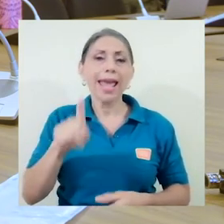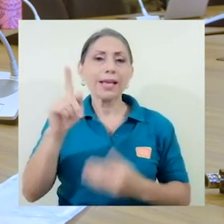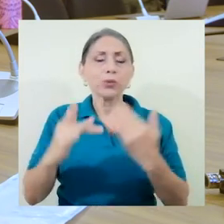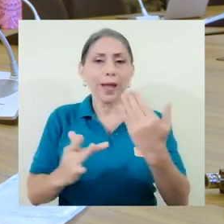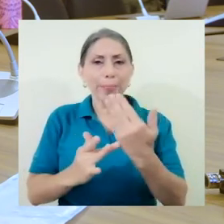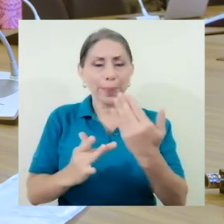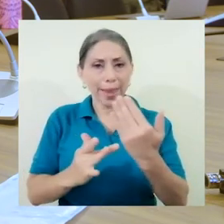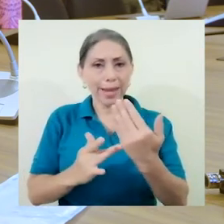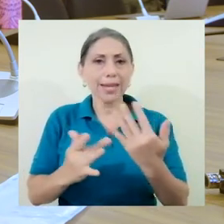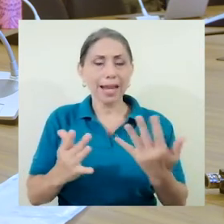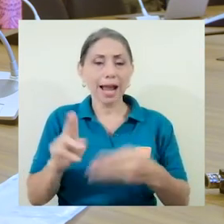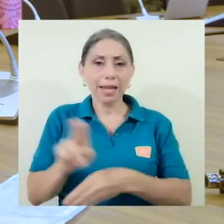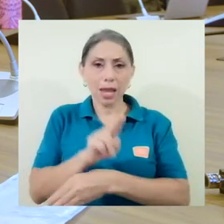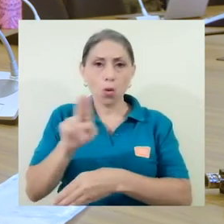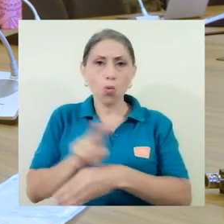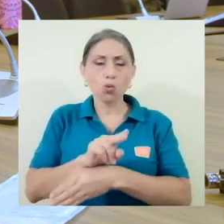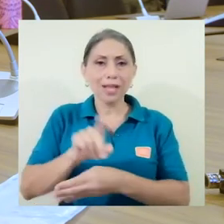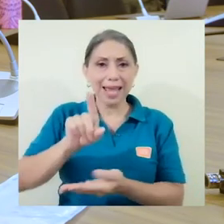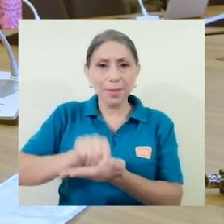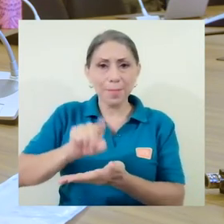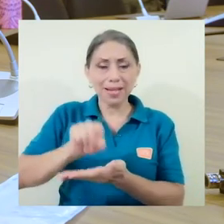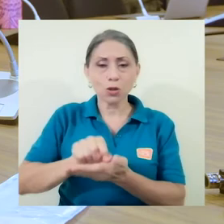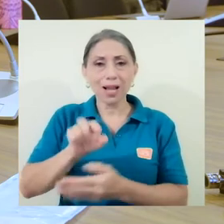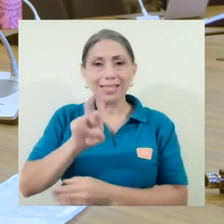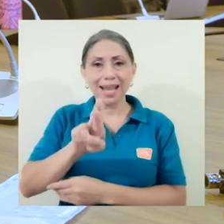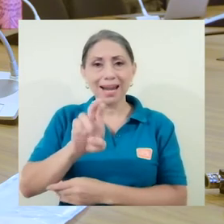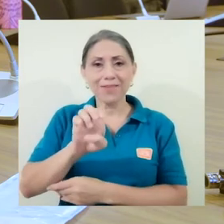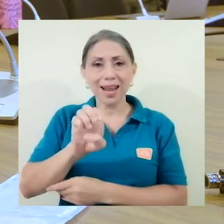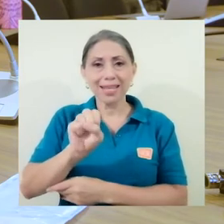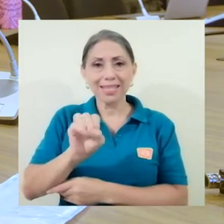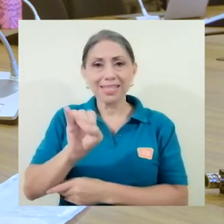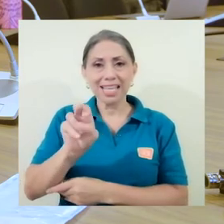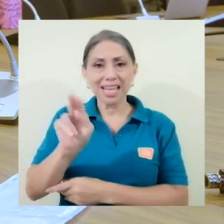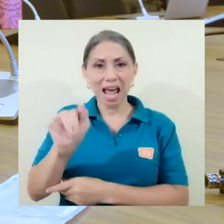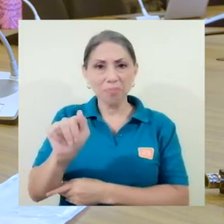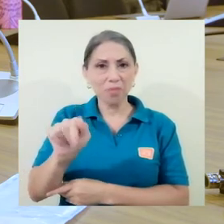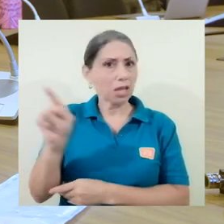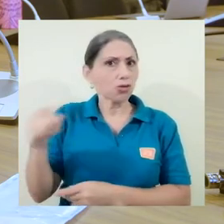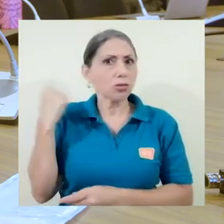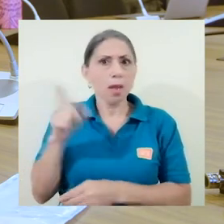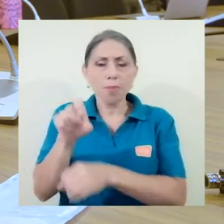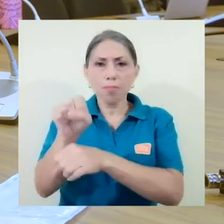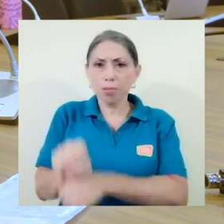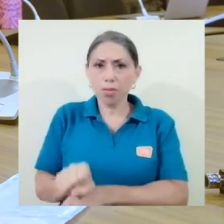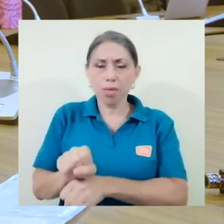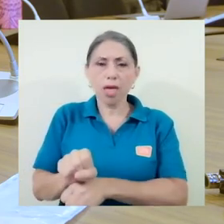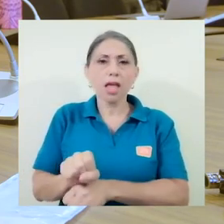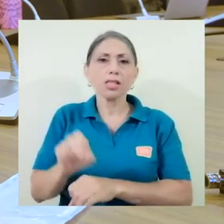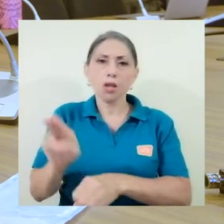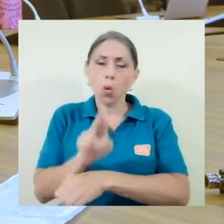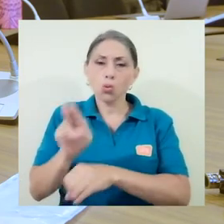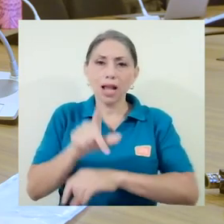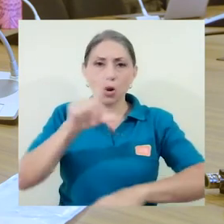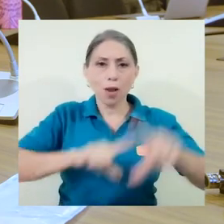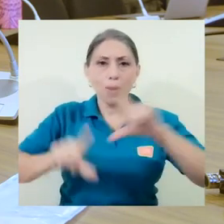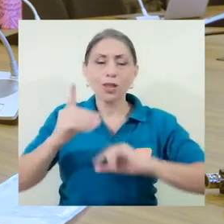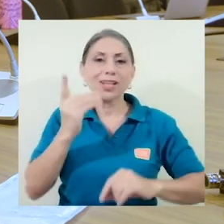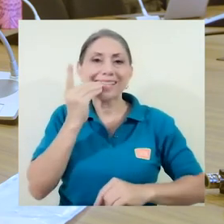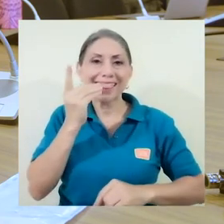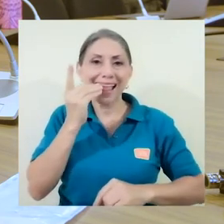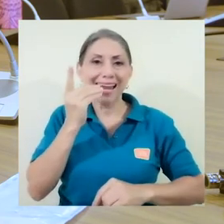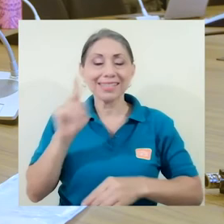es una técnica que usa impresoras de resina que usualmente están en laboratorios dentales y se